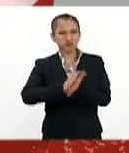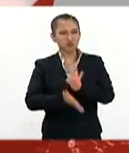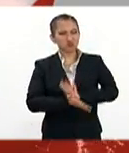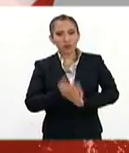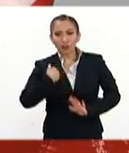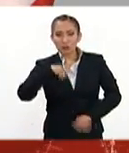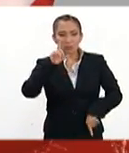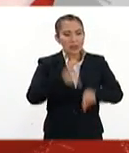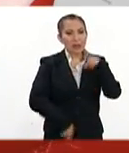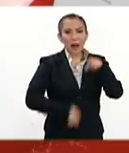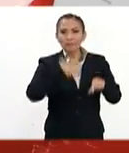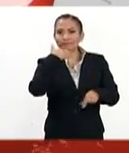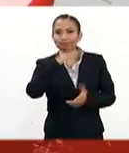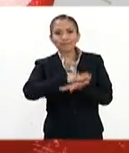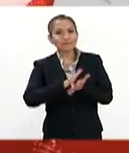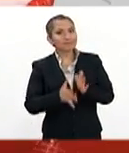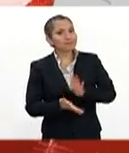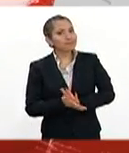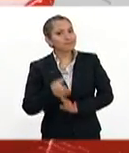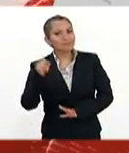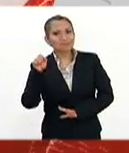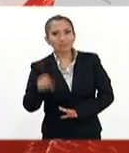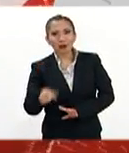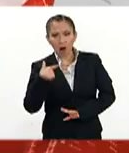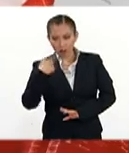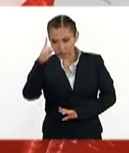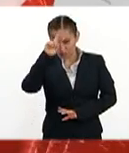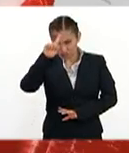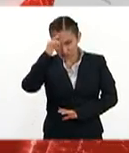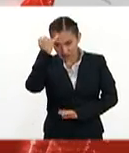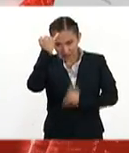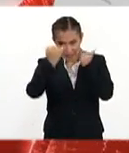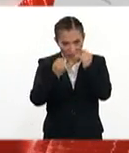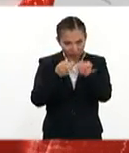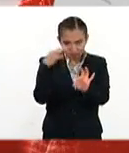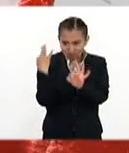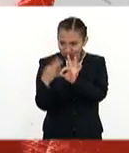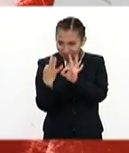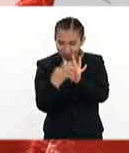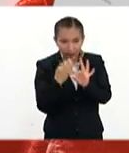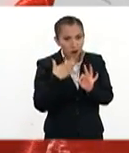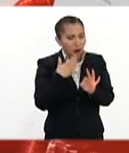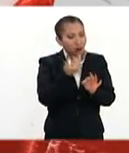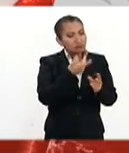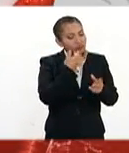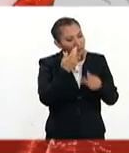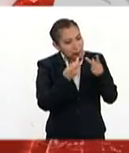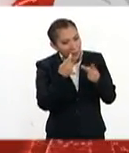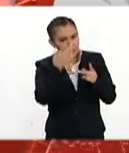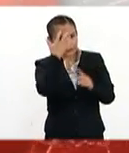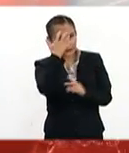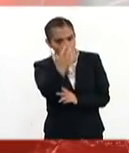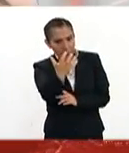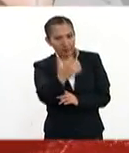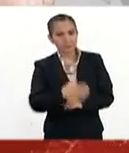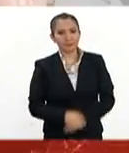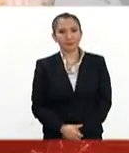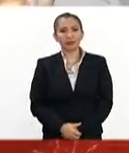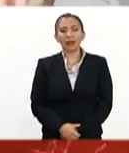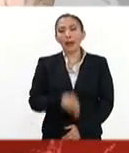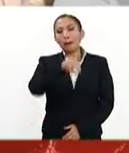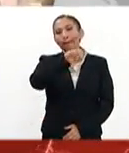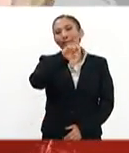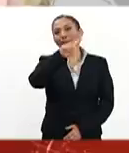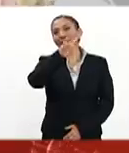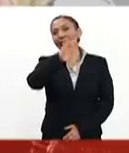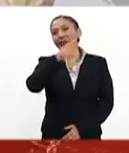Vamos a combatir la corrupción con propuestas concretas, con los planteamientos más serios. José